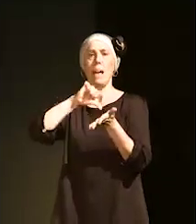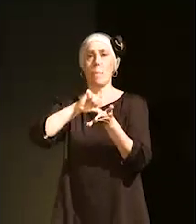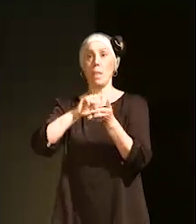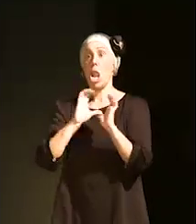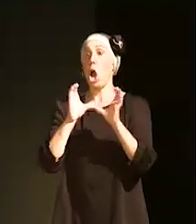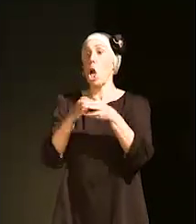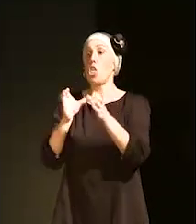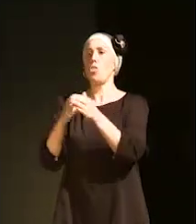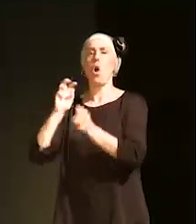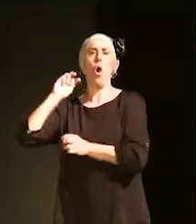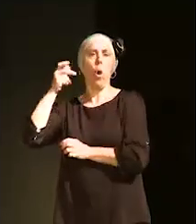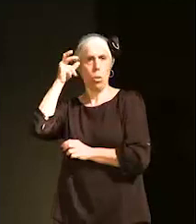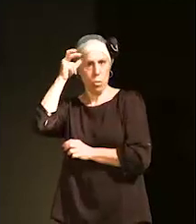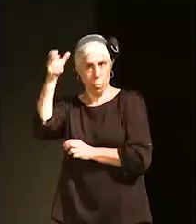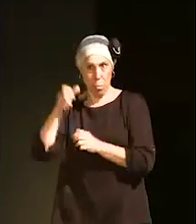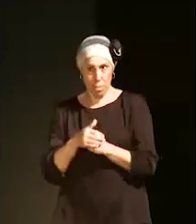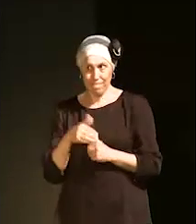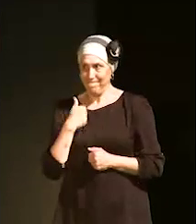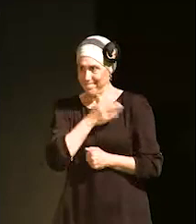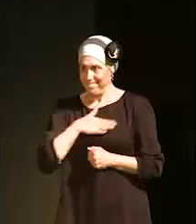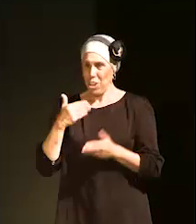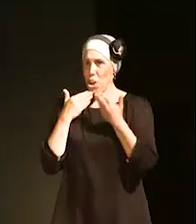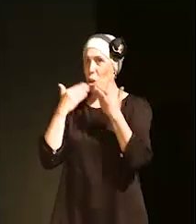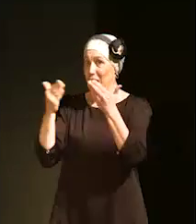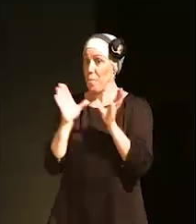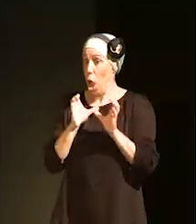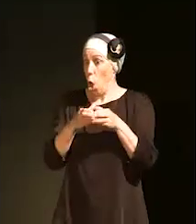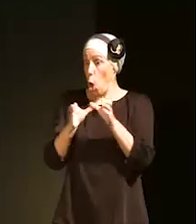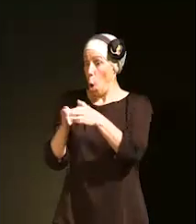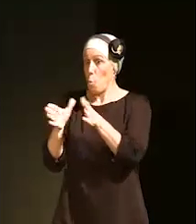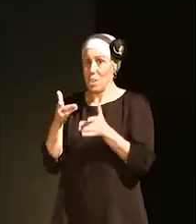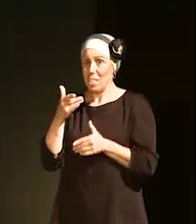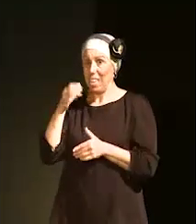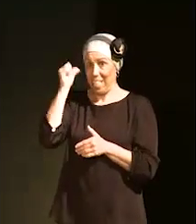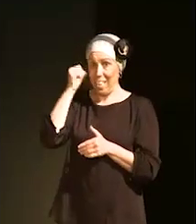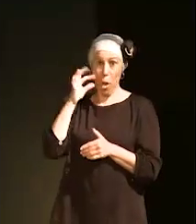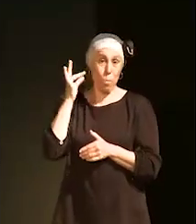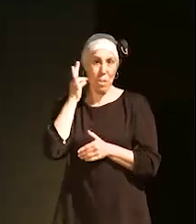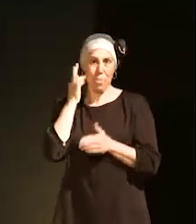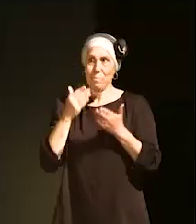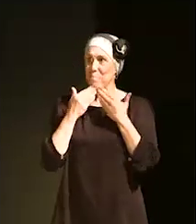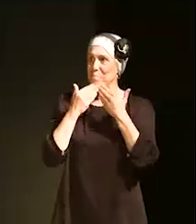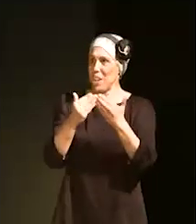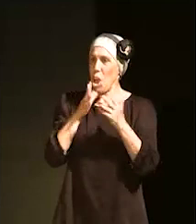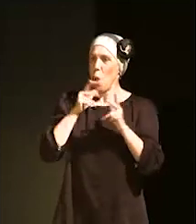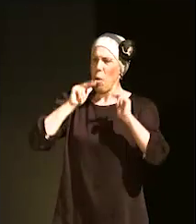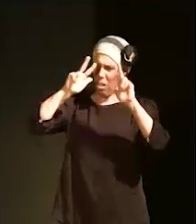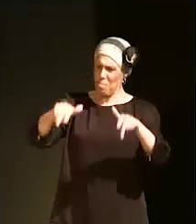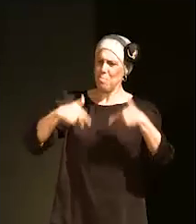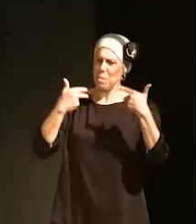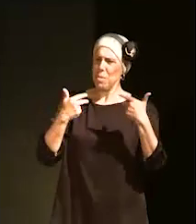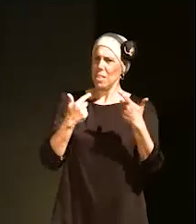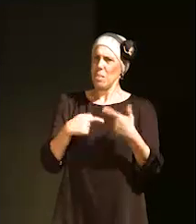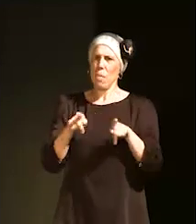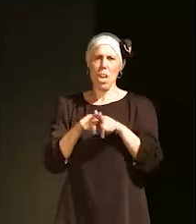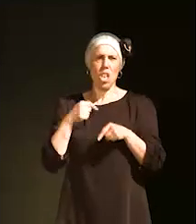yo quiero darles las gracias a ellos y a ellas por permitirme ser solamente una